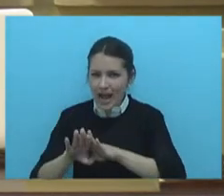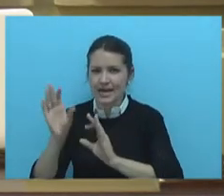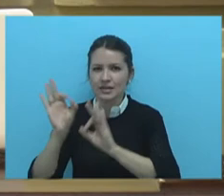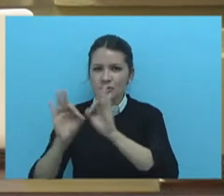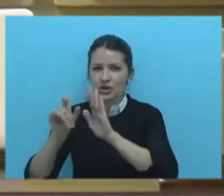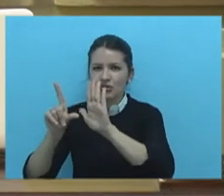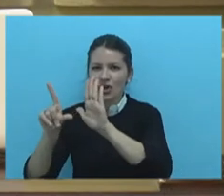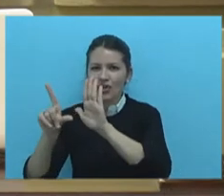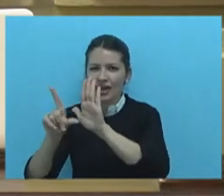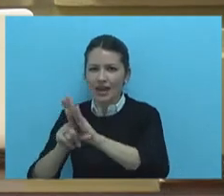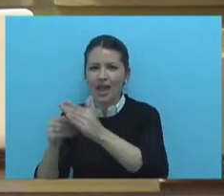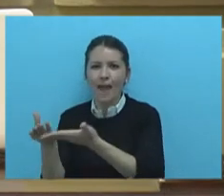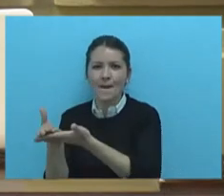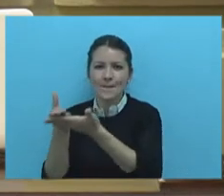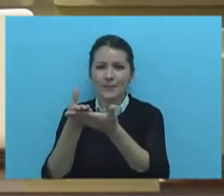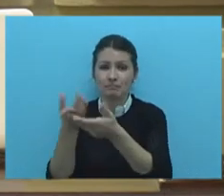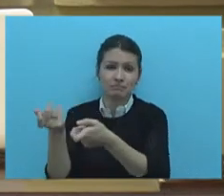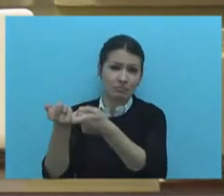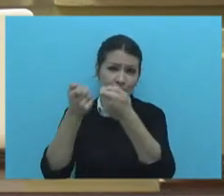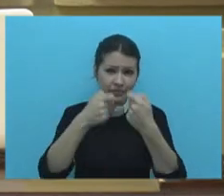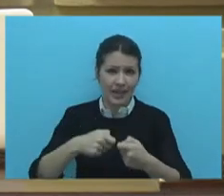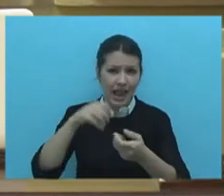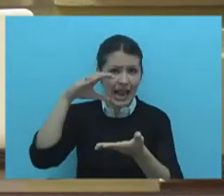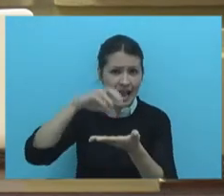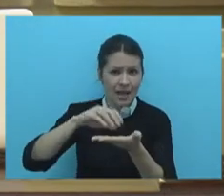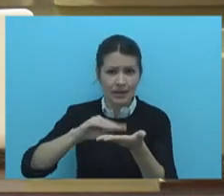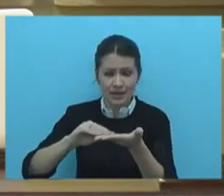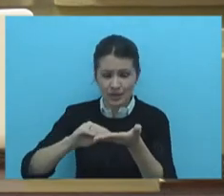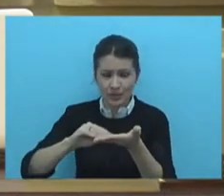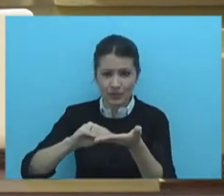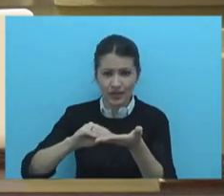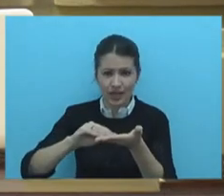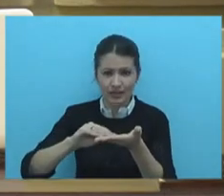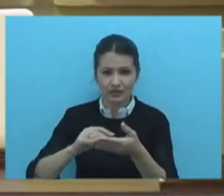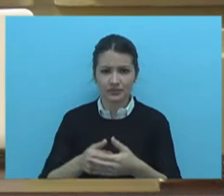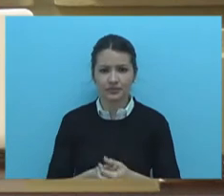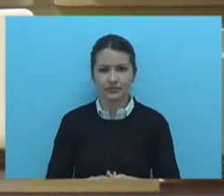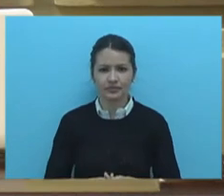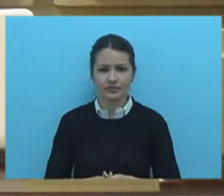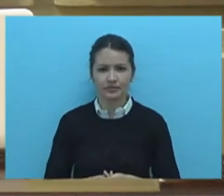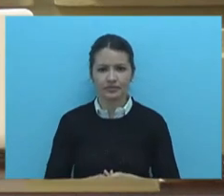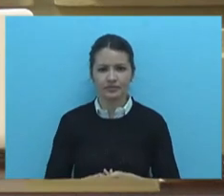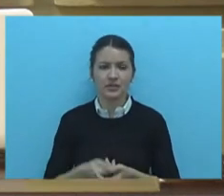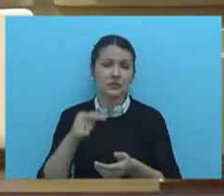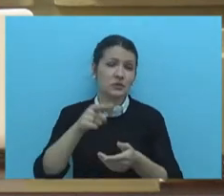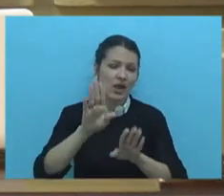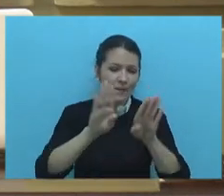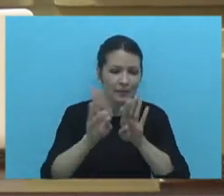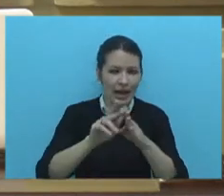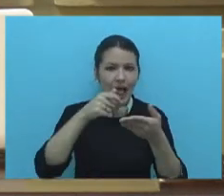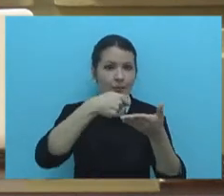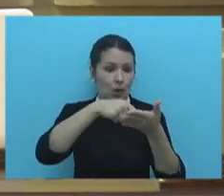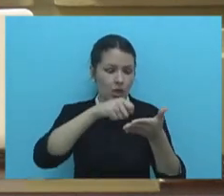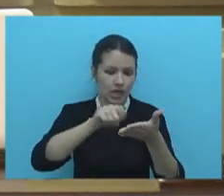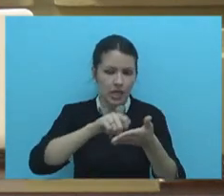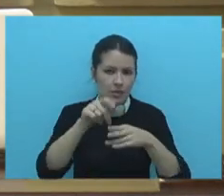el reclamo a cualquiera de los legisladores. Bueno, lo que le da la forma legislativa, técnica legislativa,